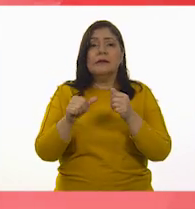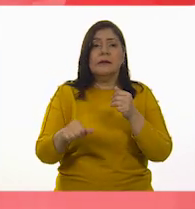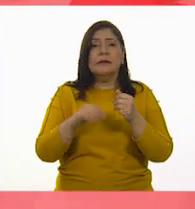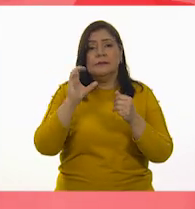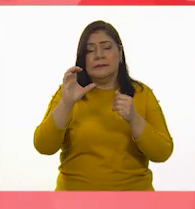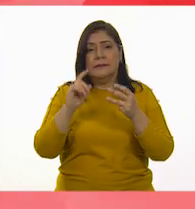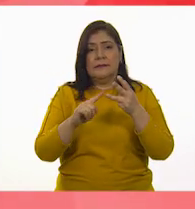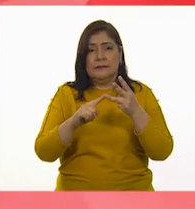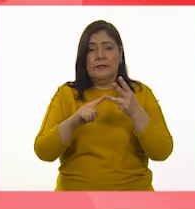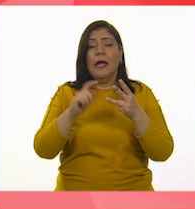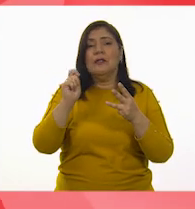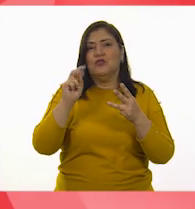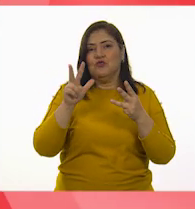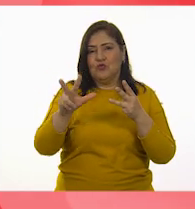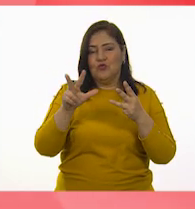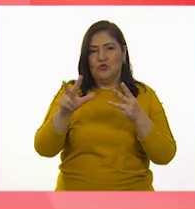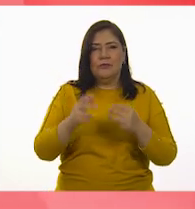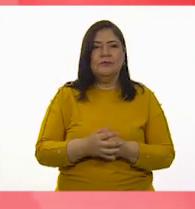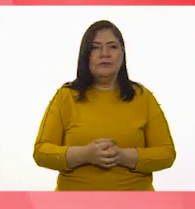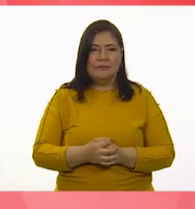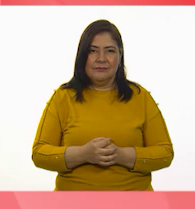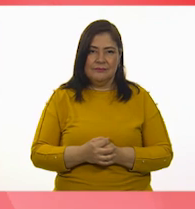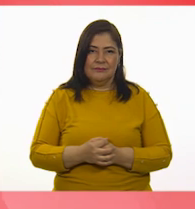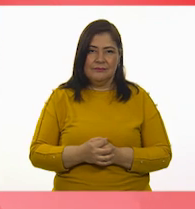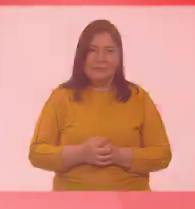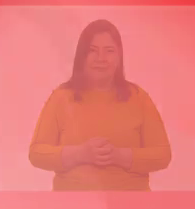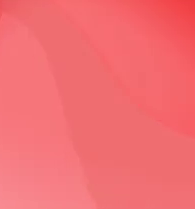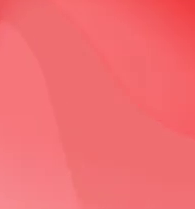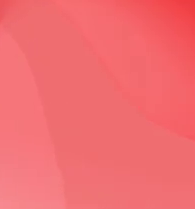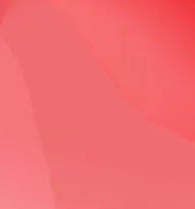C. 18.